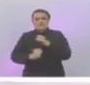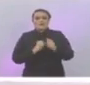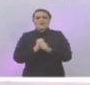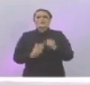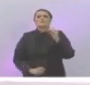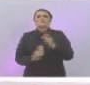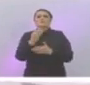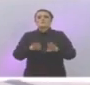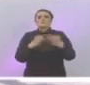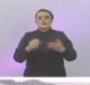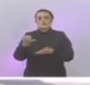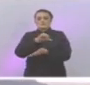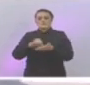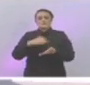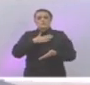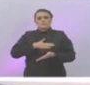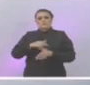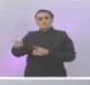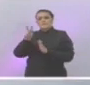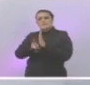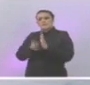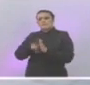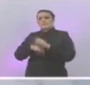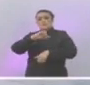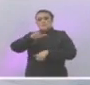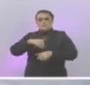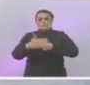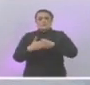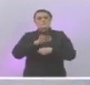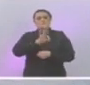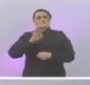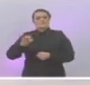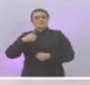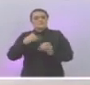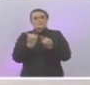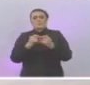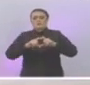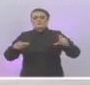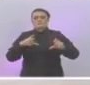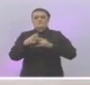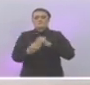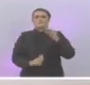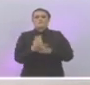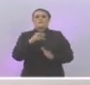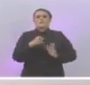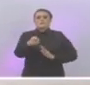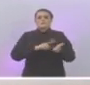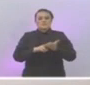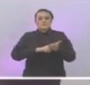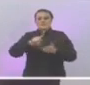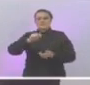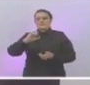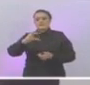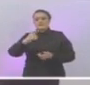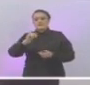inauguré el Centro de Justicia de Ciudad Valles y en próximas fechas inauguraré también los de Río Verde,